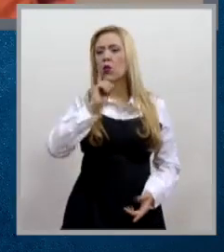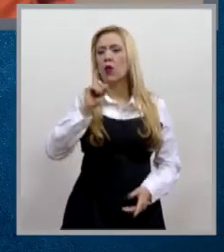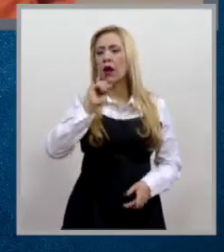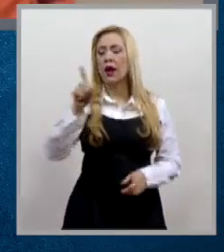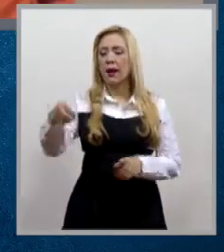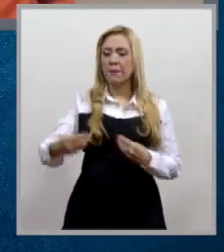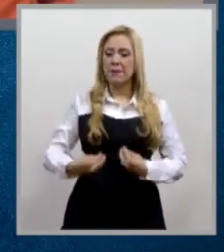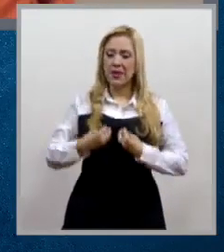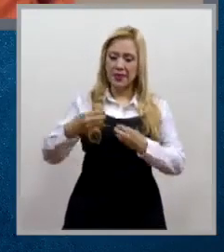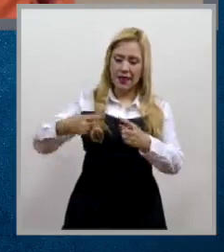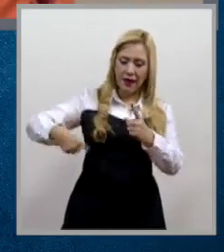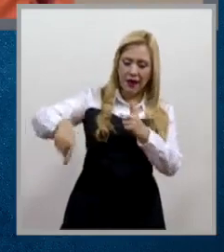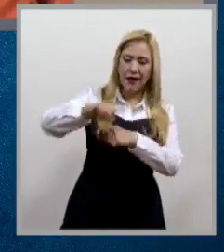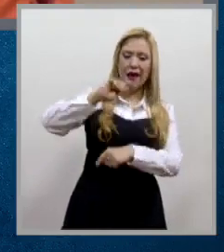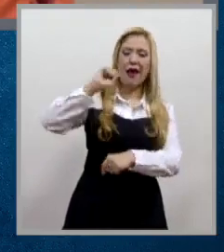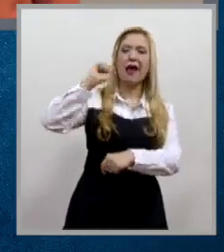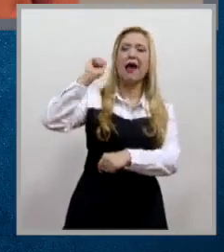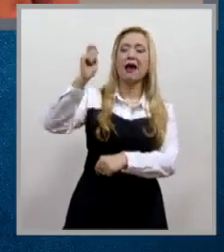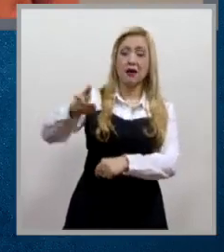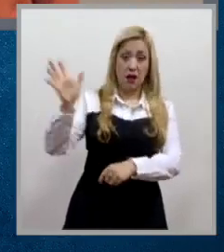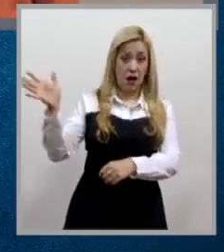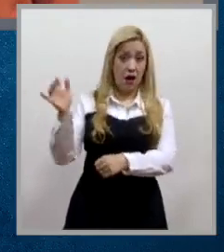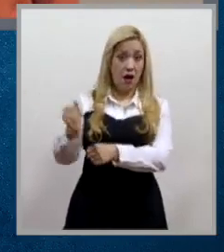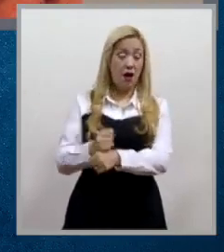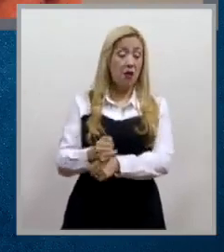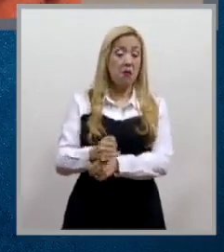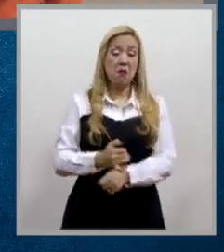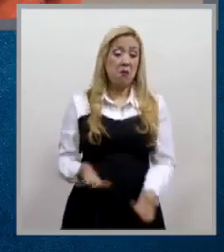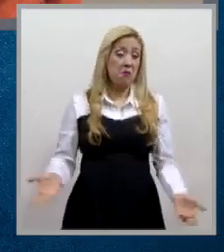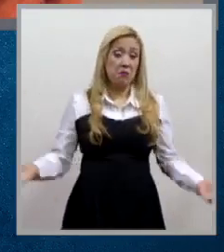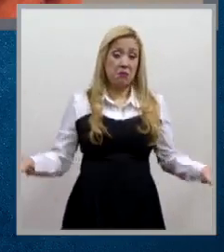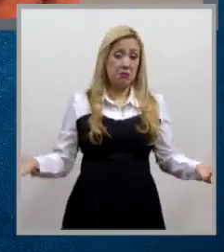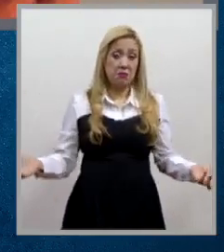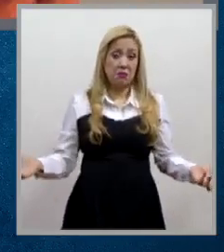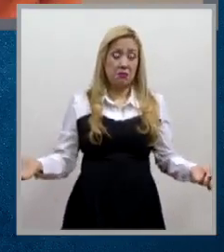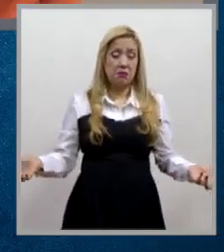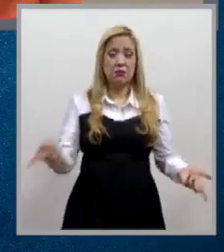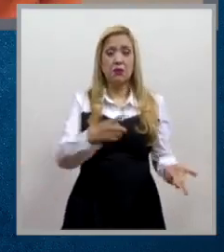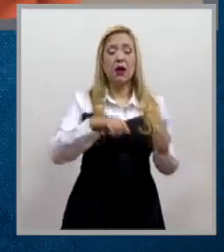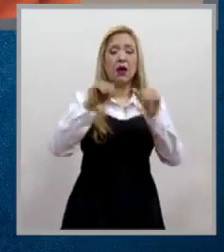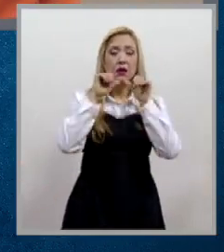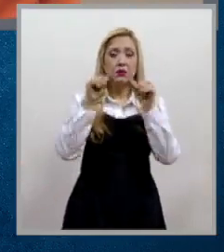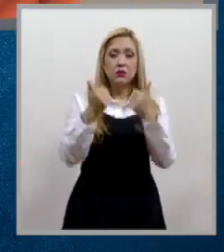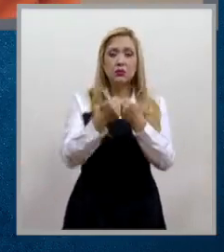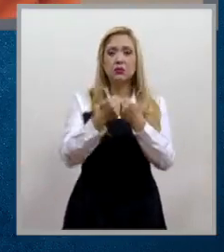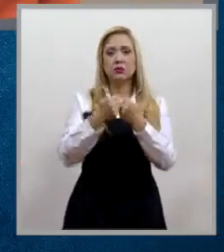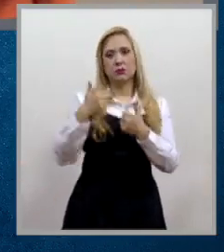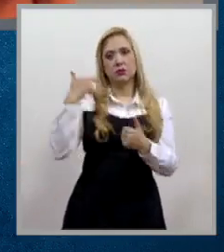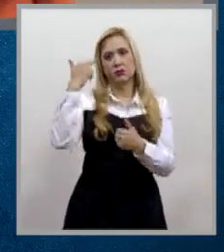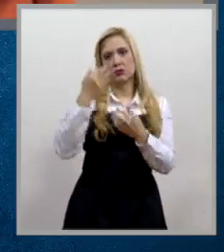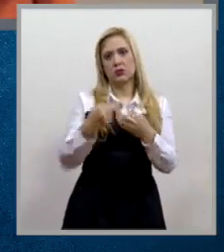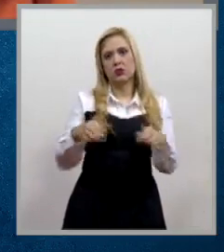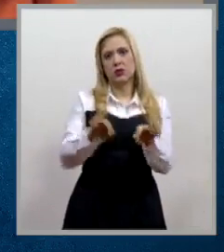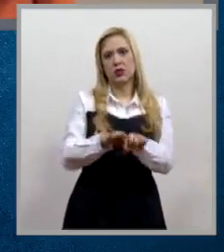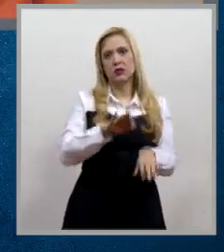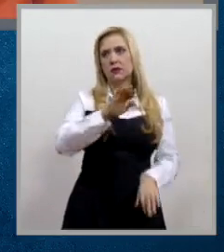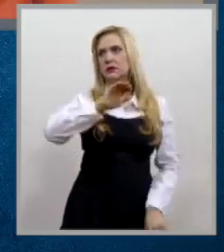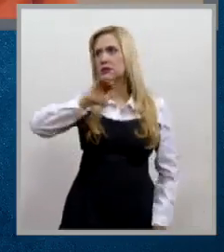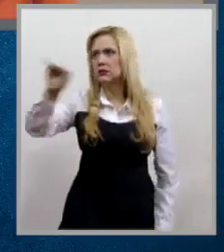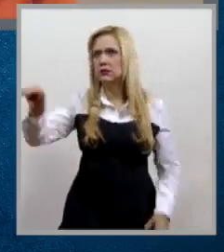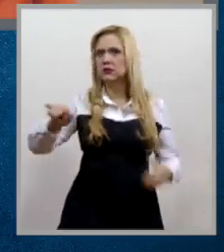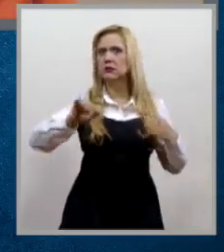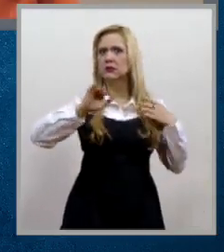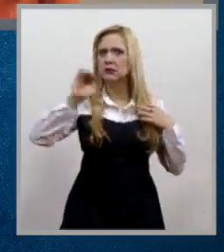en México a nivel institucional? Me parece que ahí las organizaciones de la sociedad civil son claves porque las autoridades han